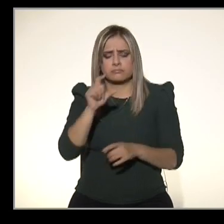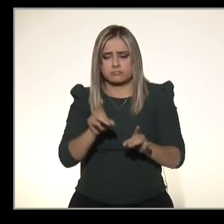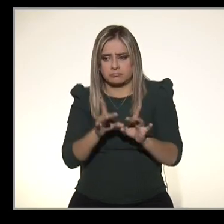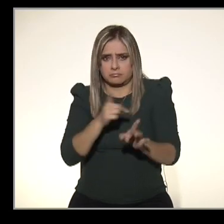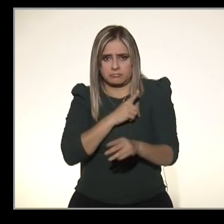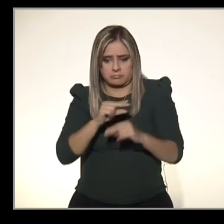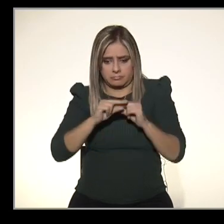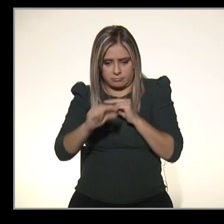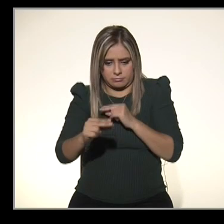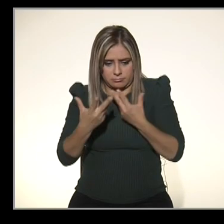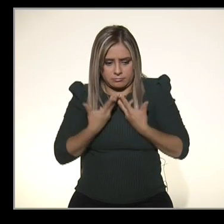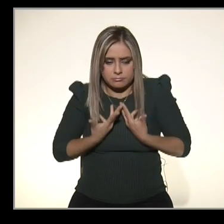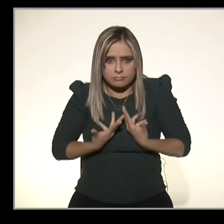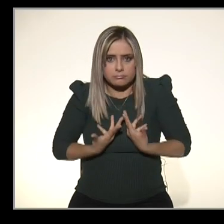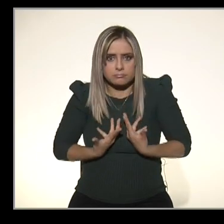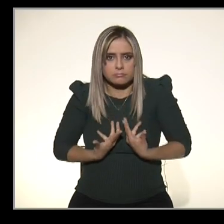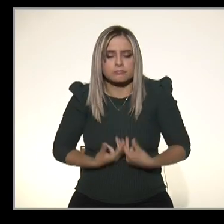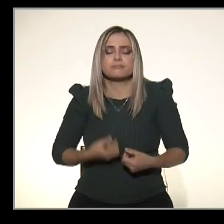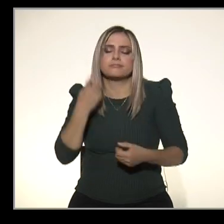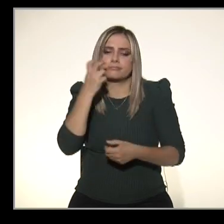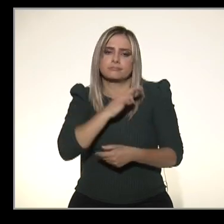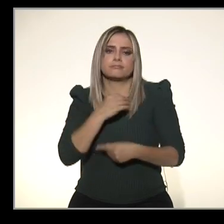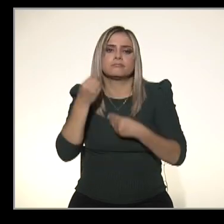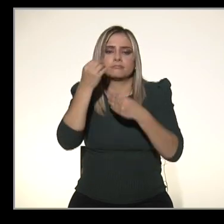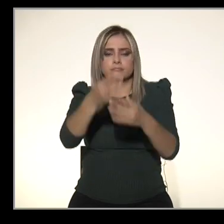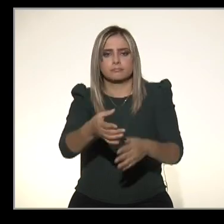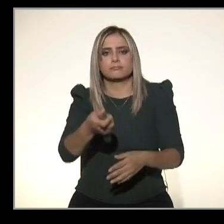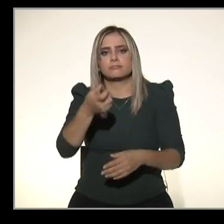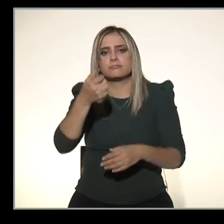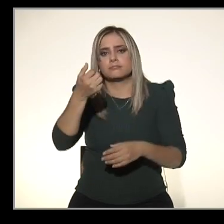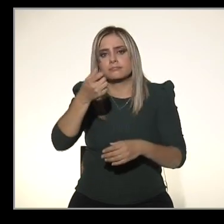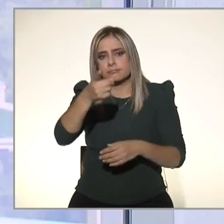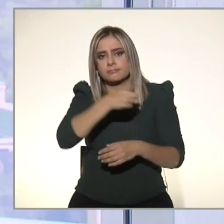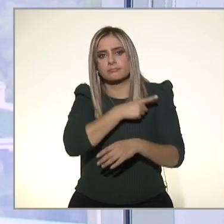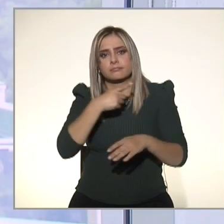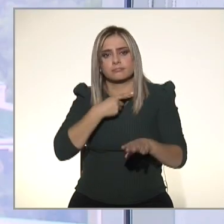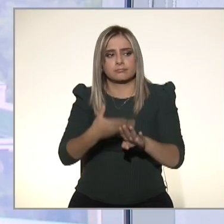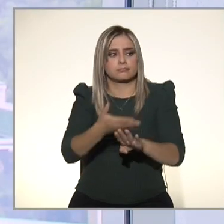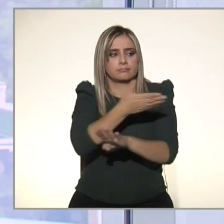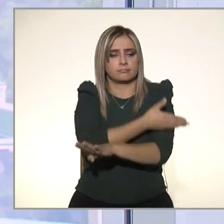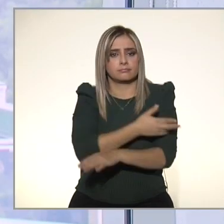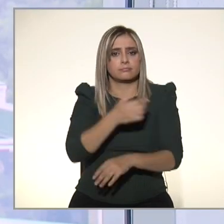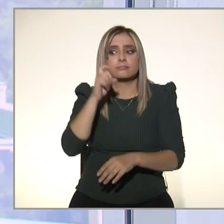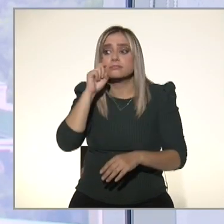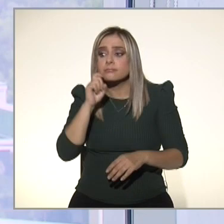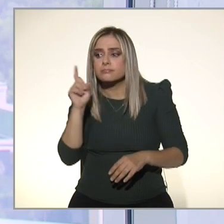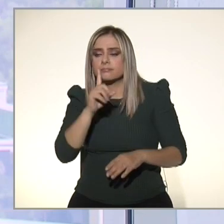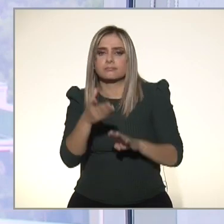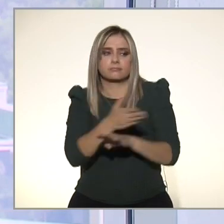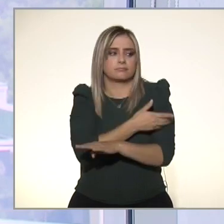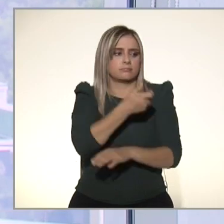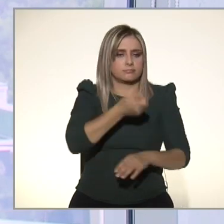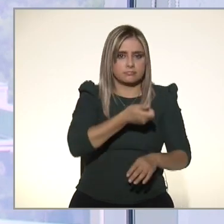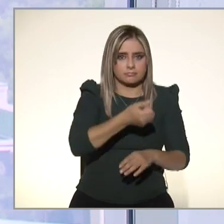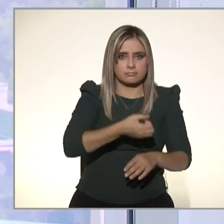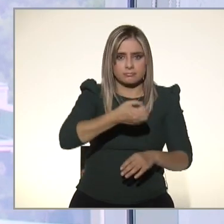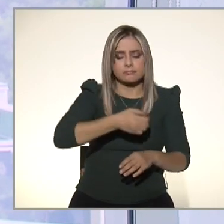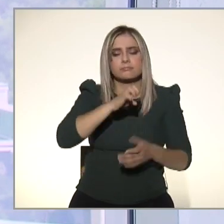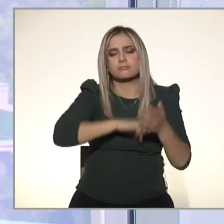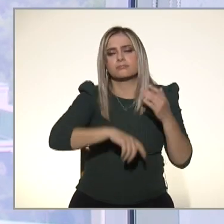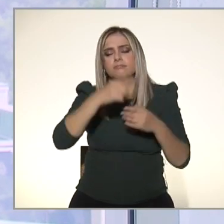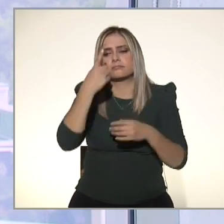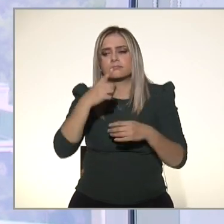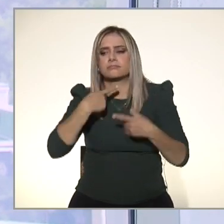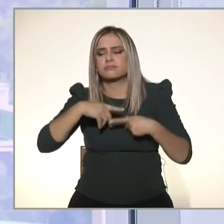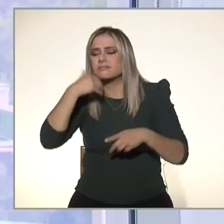eyaculación. A veces se sugieren tratamientos como masturbarse antes de tener una relación sexual. Por ejemplo, si una persona quiere tener relaciones sexuales en